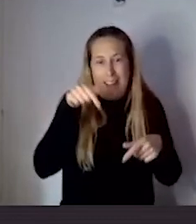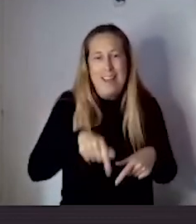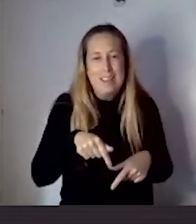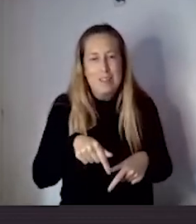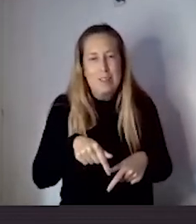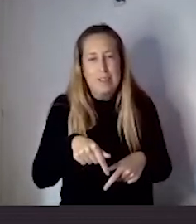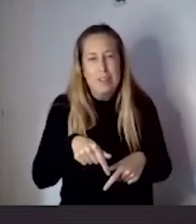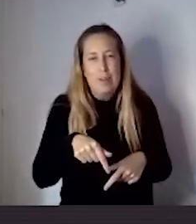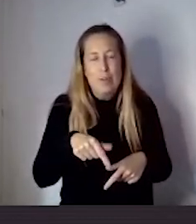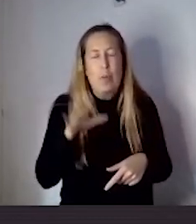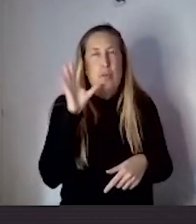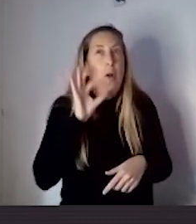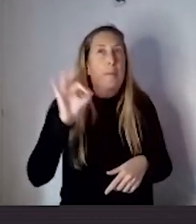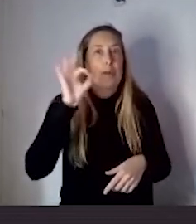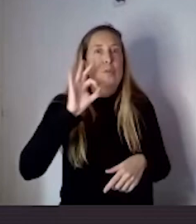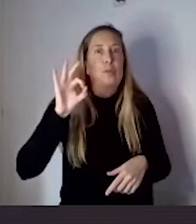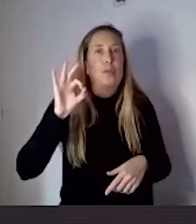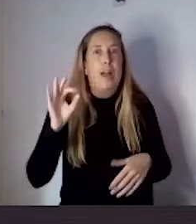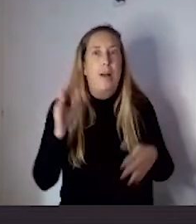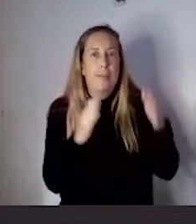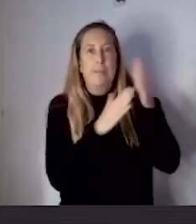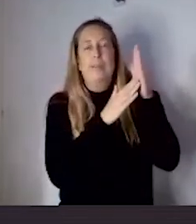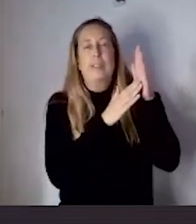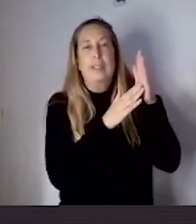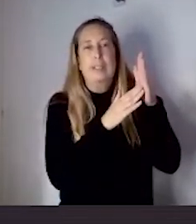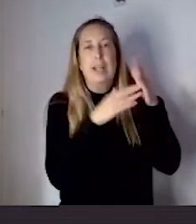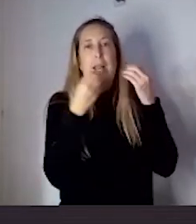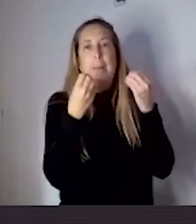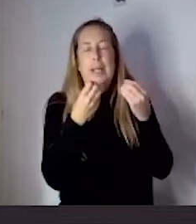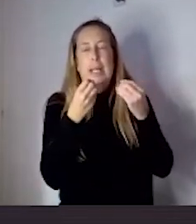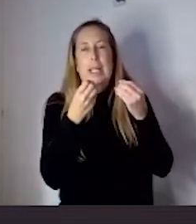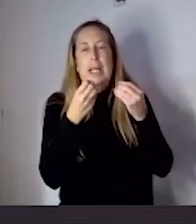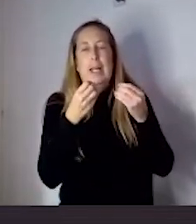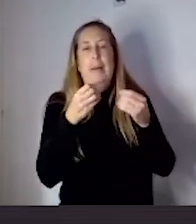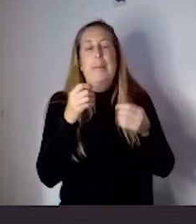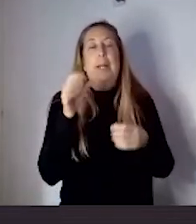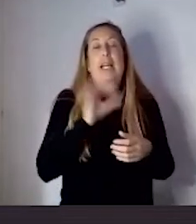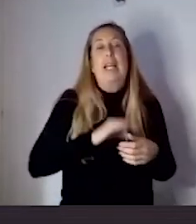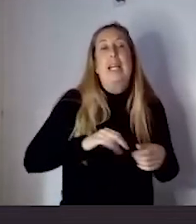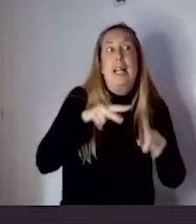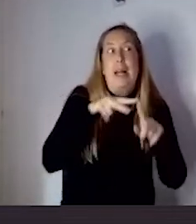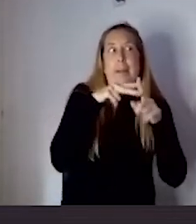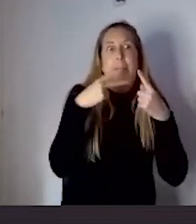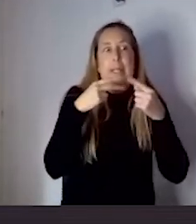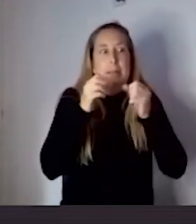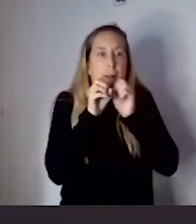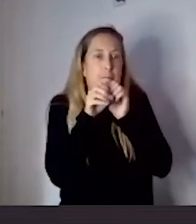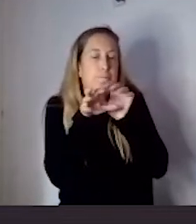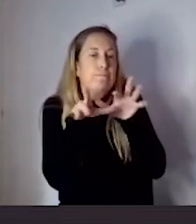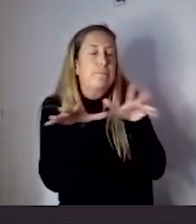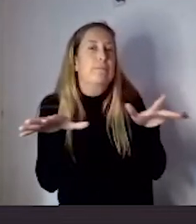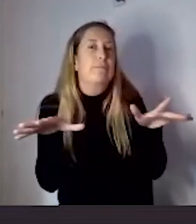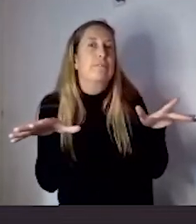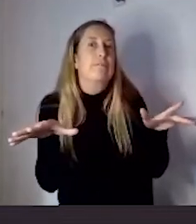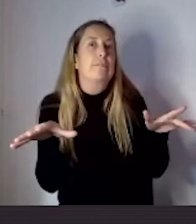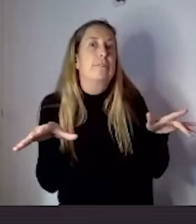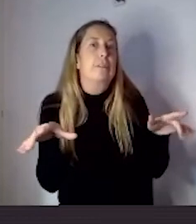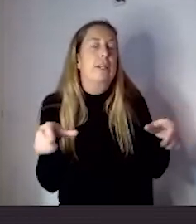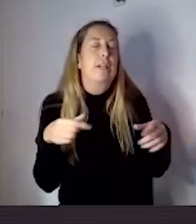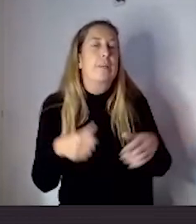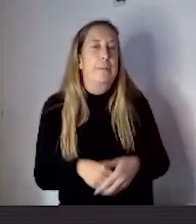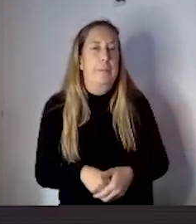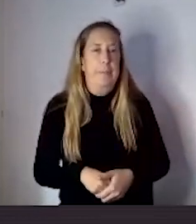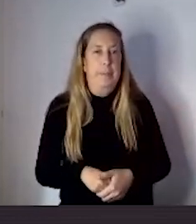oportunidad para poder expandir nuestra percepción de nada más lo que veo yo dentro de mi cuerpo hacia afuera a